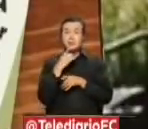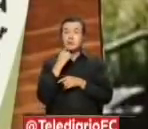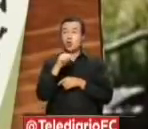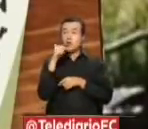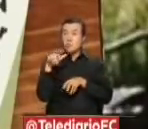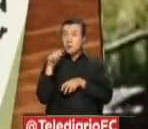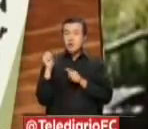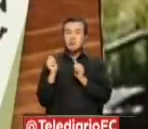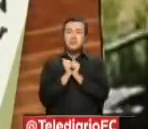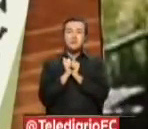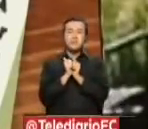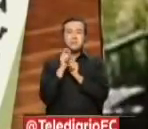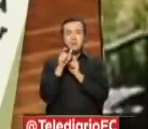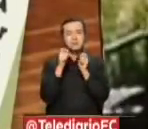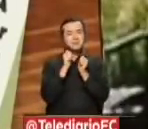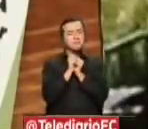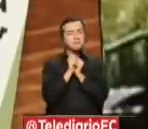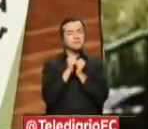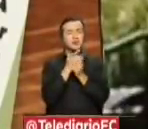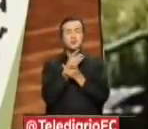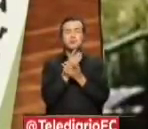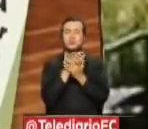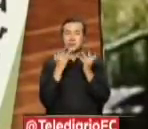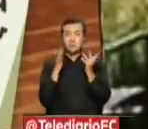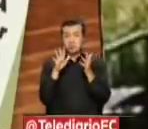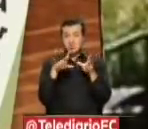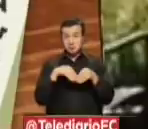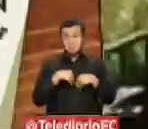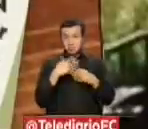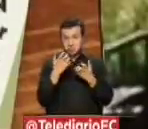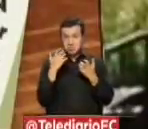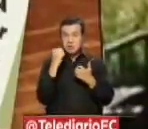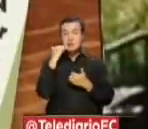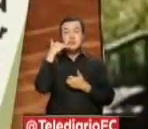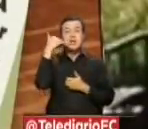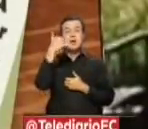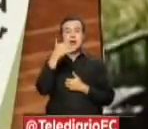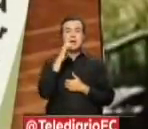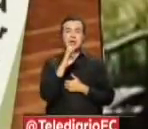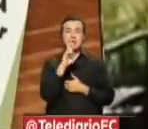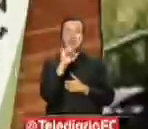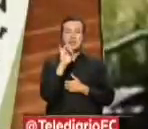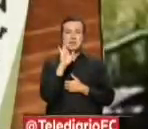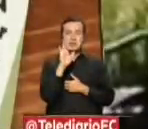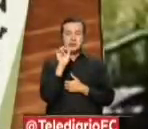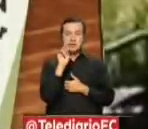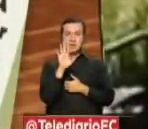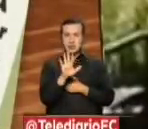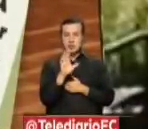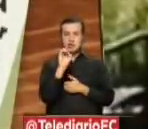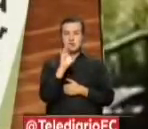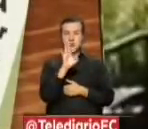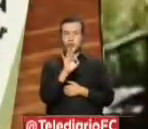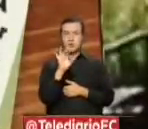otros perritos y personas. Si deseas adoptarla, por favor comunícate con Cristian Vázquez al